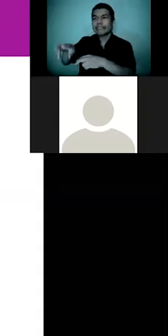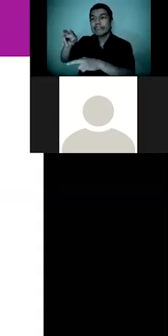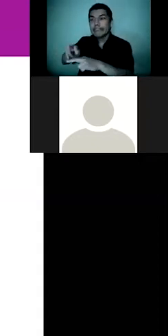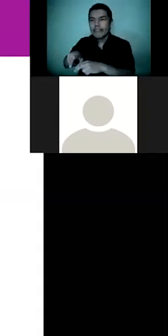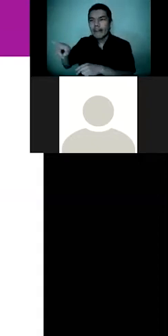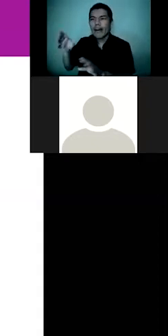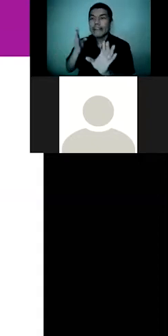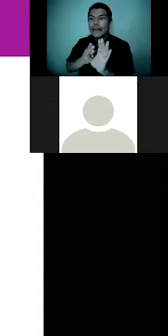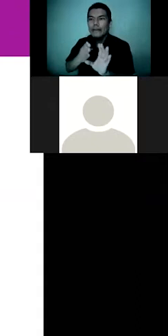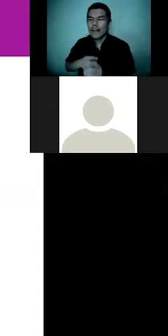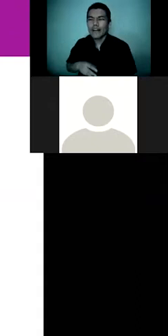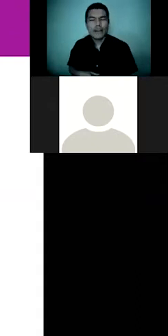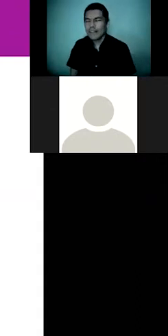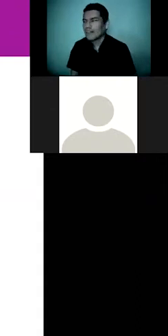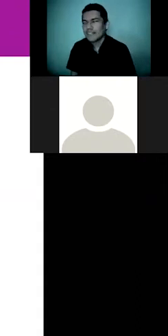Ok,